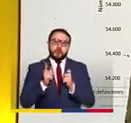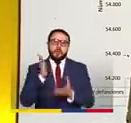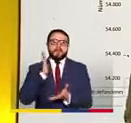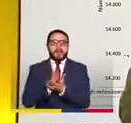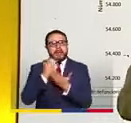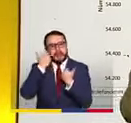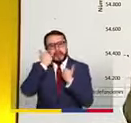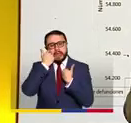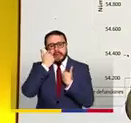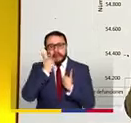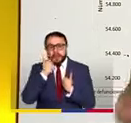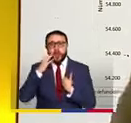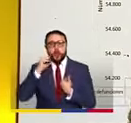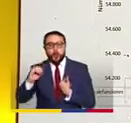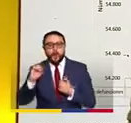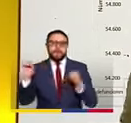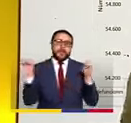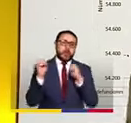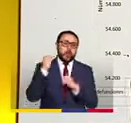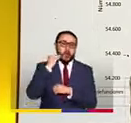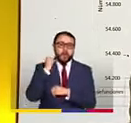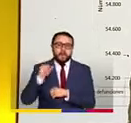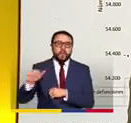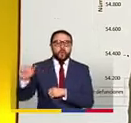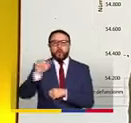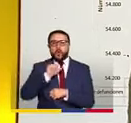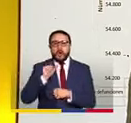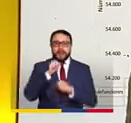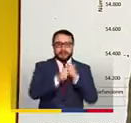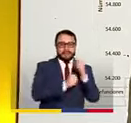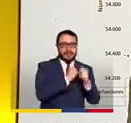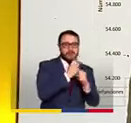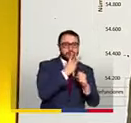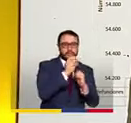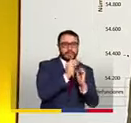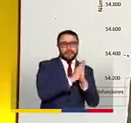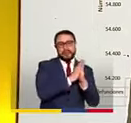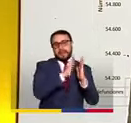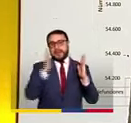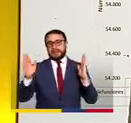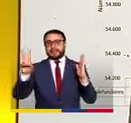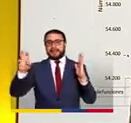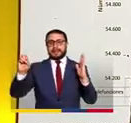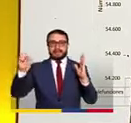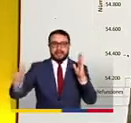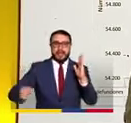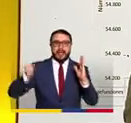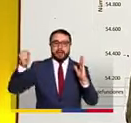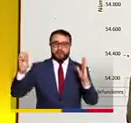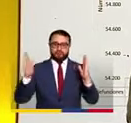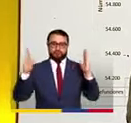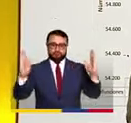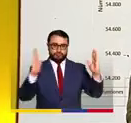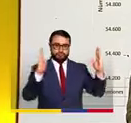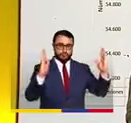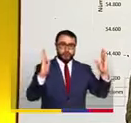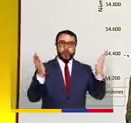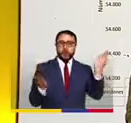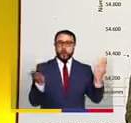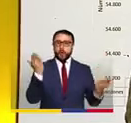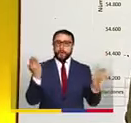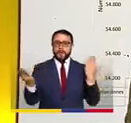en población, hombre o mujeres, entre 30 y hasta 70 años, Colombia